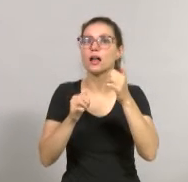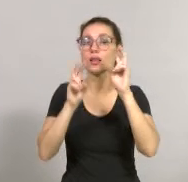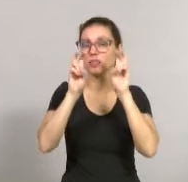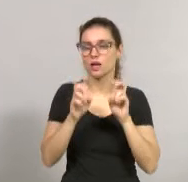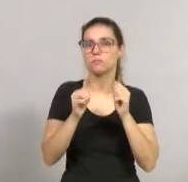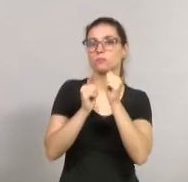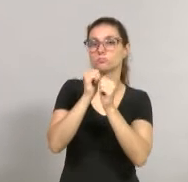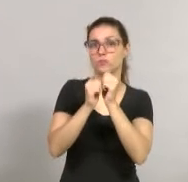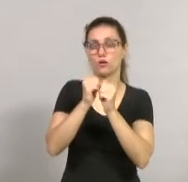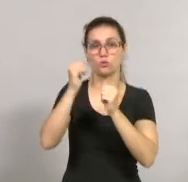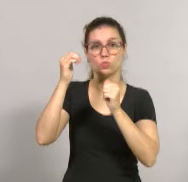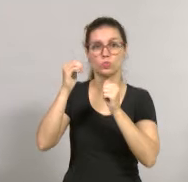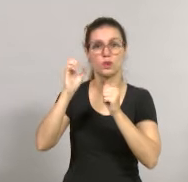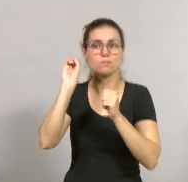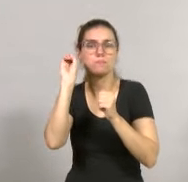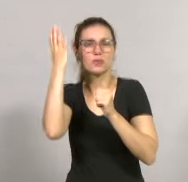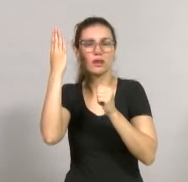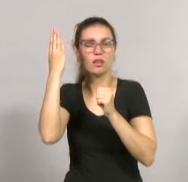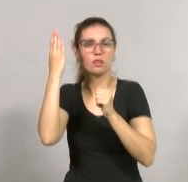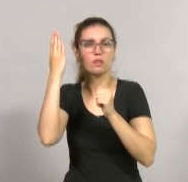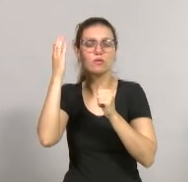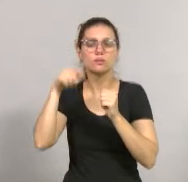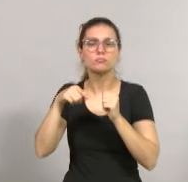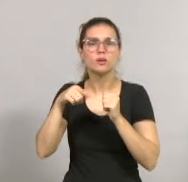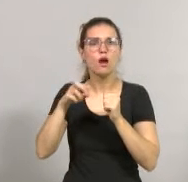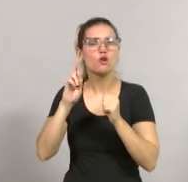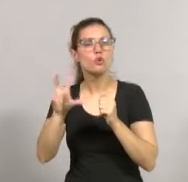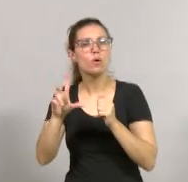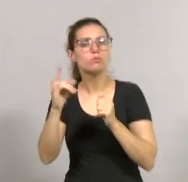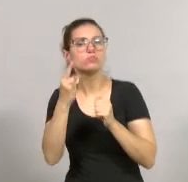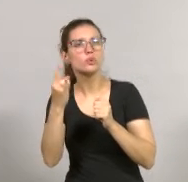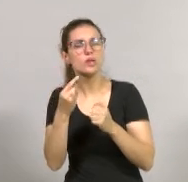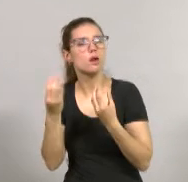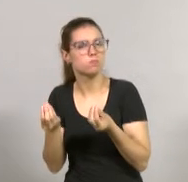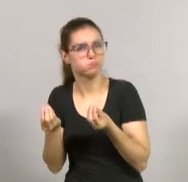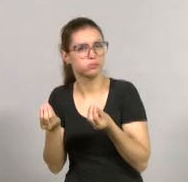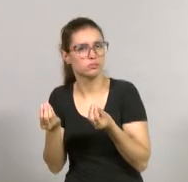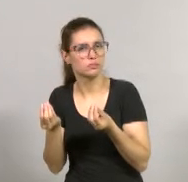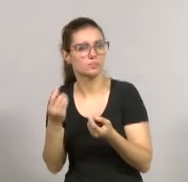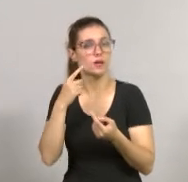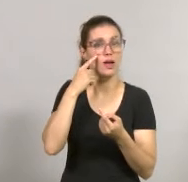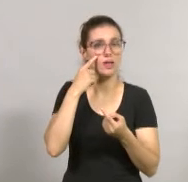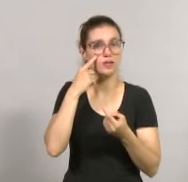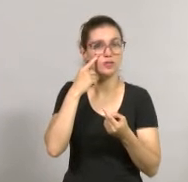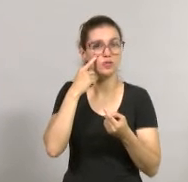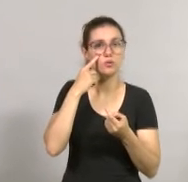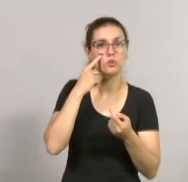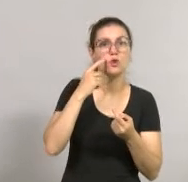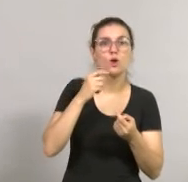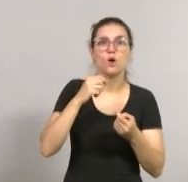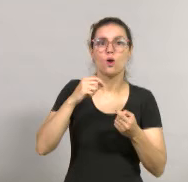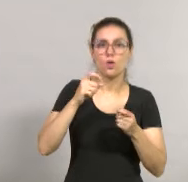creativas y de pensar el rol de la universidad en esto, ¿no? Donde el Instituto Académico Pedagógico de Ciencias Humanas juega un